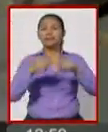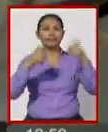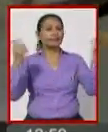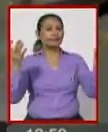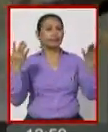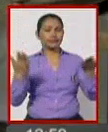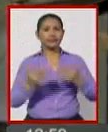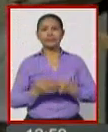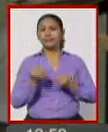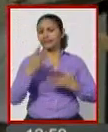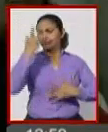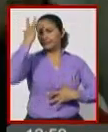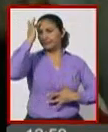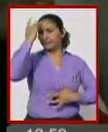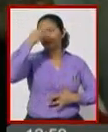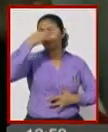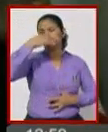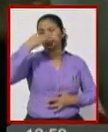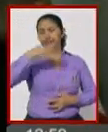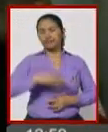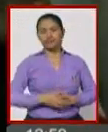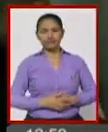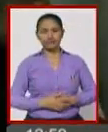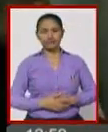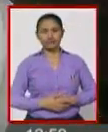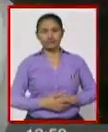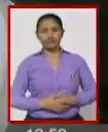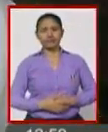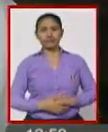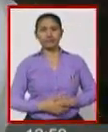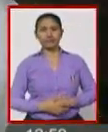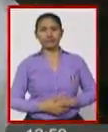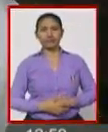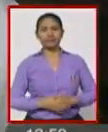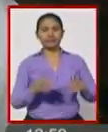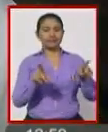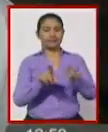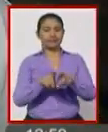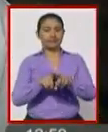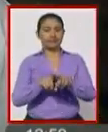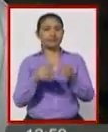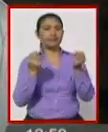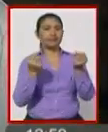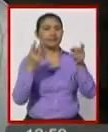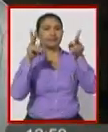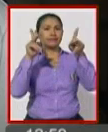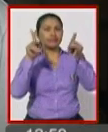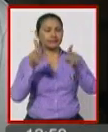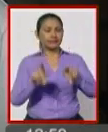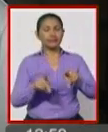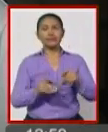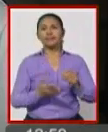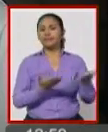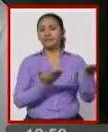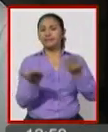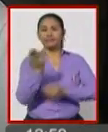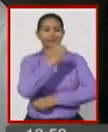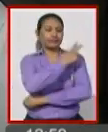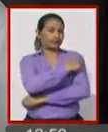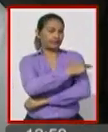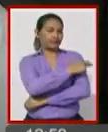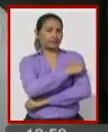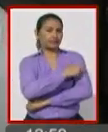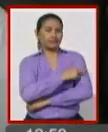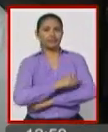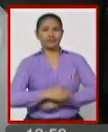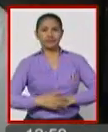donde se registran casos de influenza. Tenemos la misma cantidad de pacientes internados en los servicios